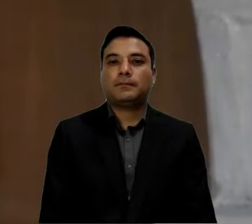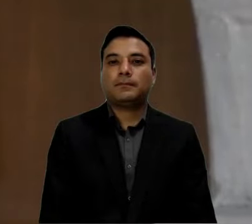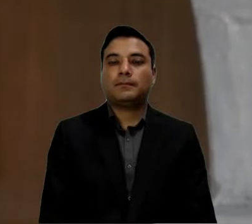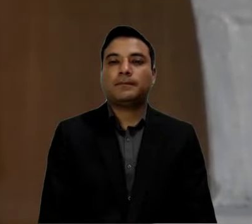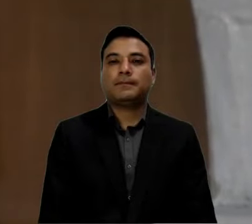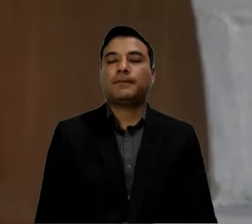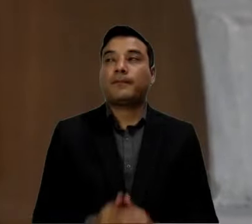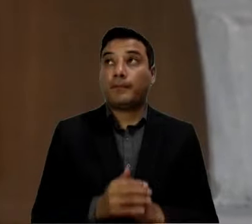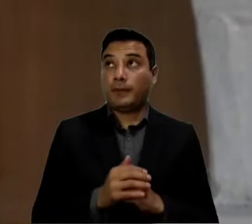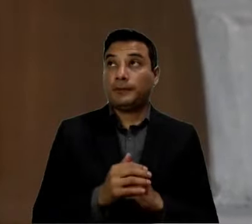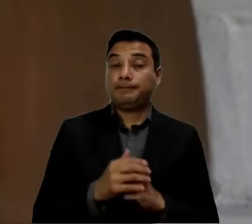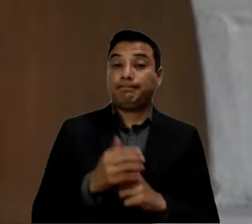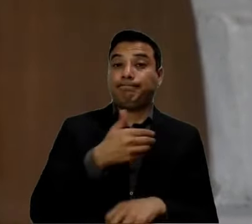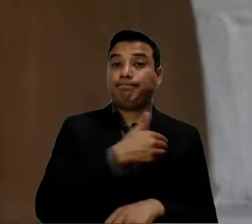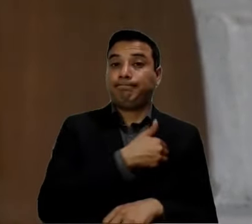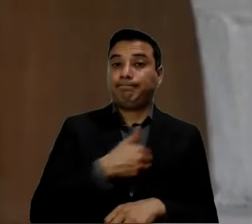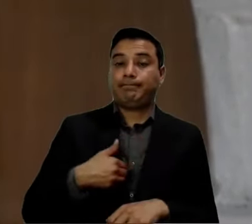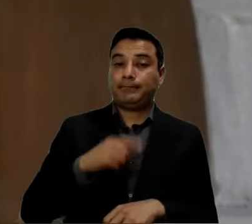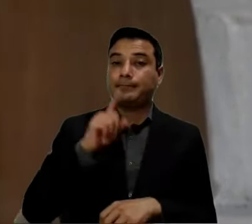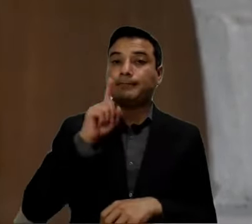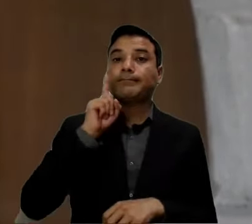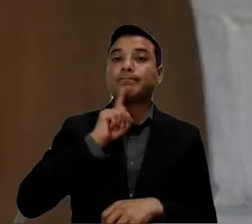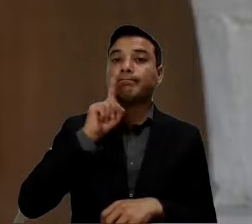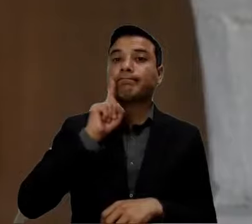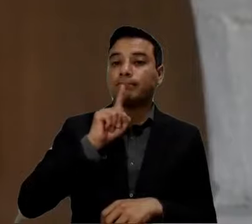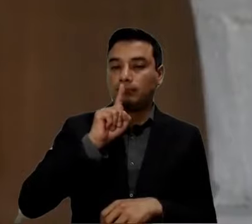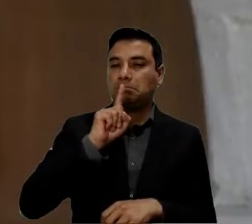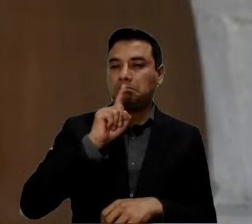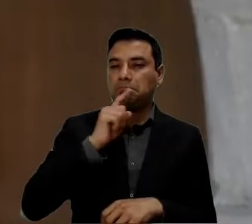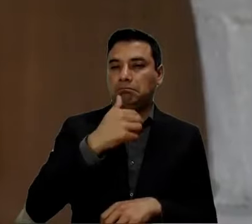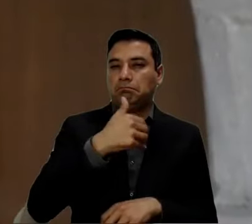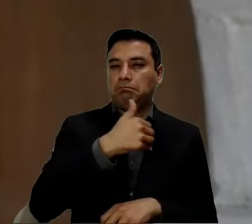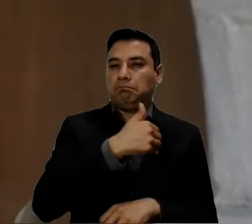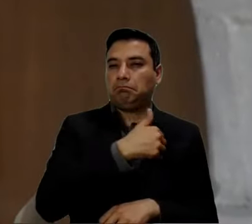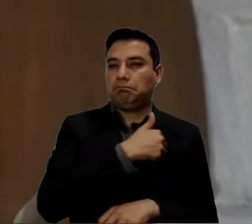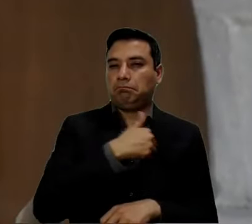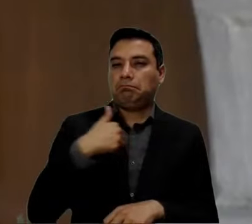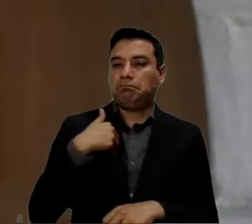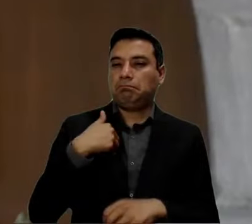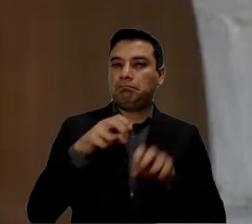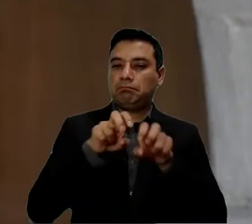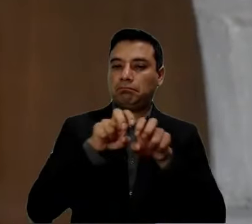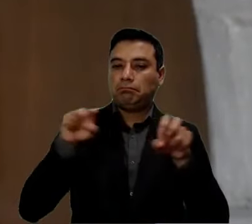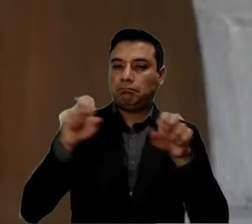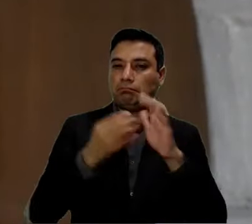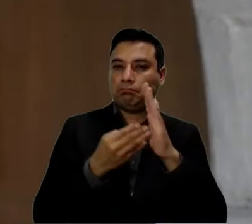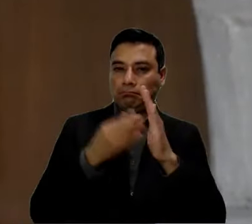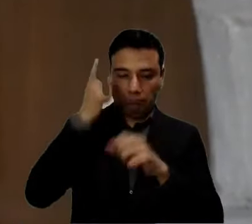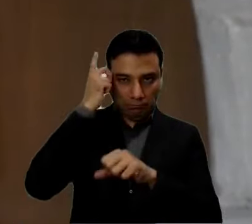Con su venia, presidenta e integrantes de la mesa.